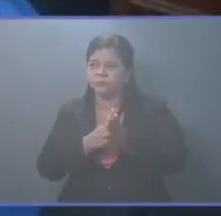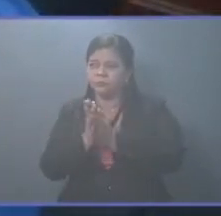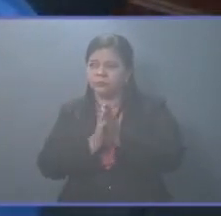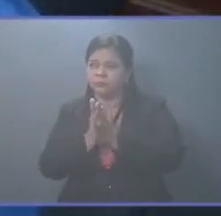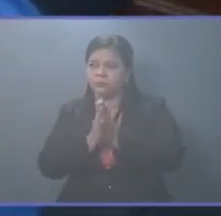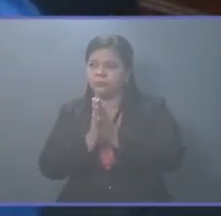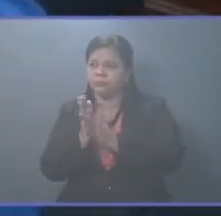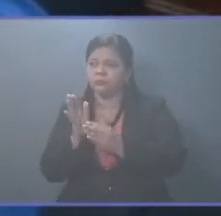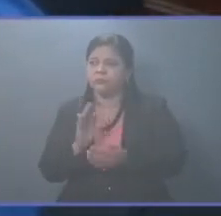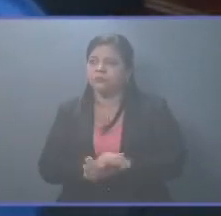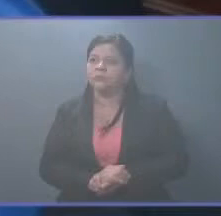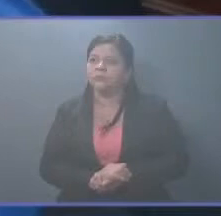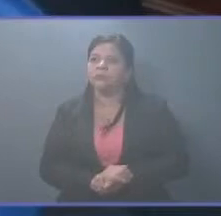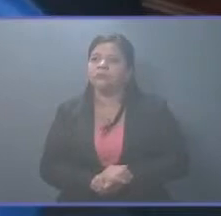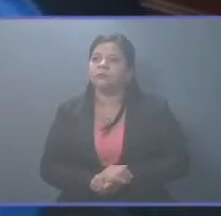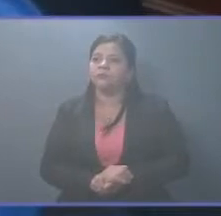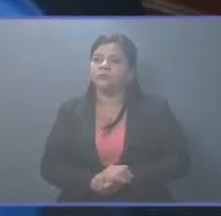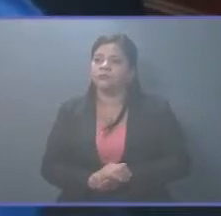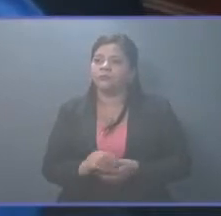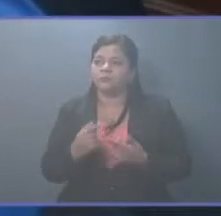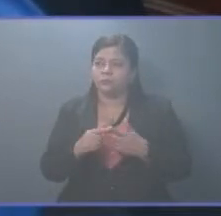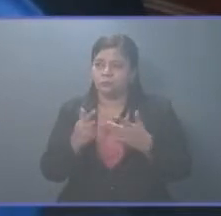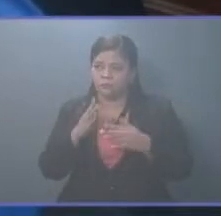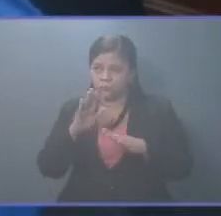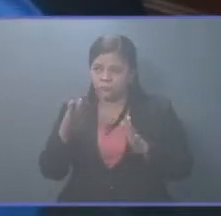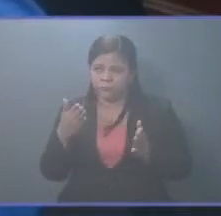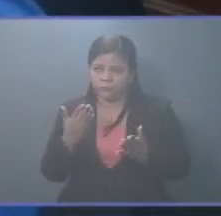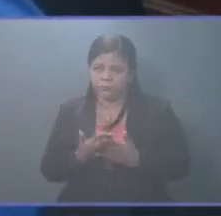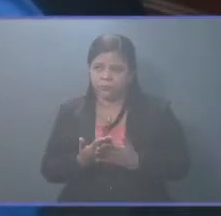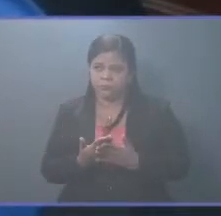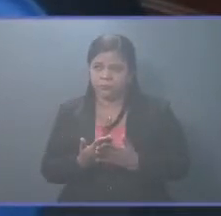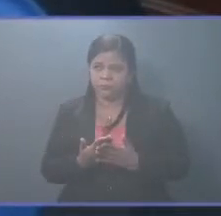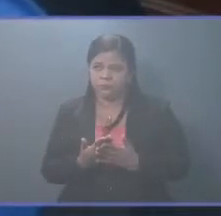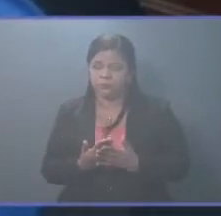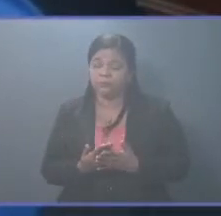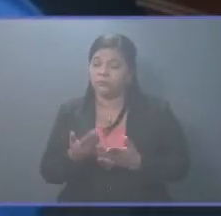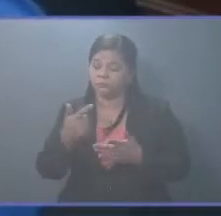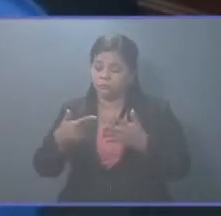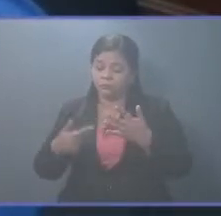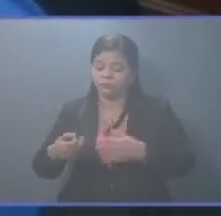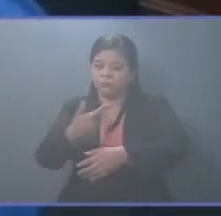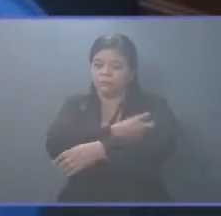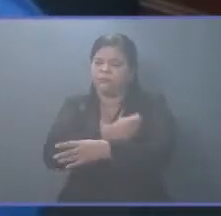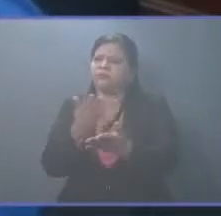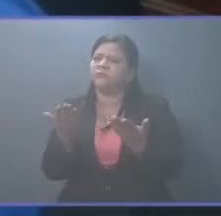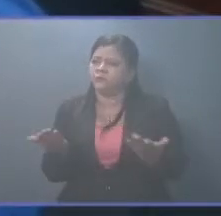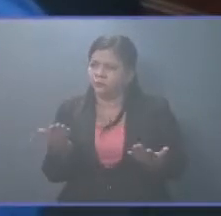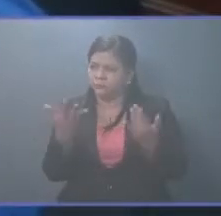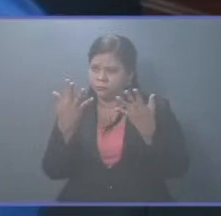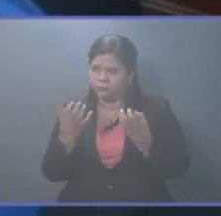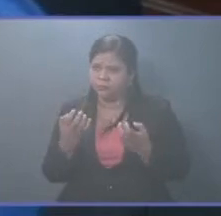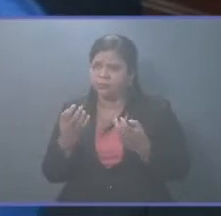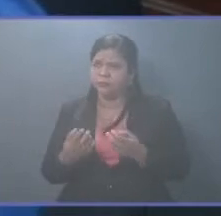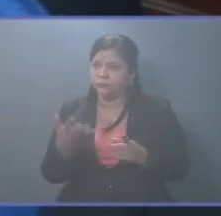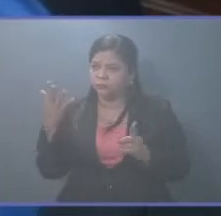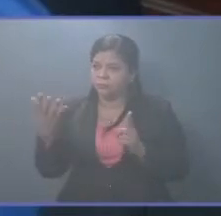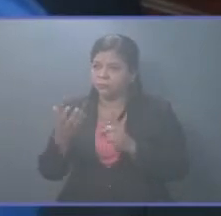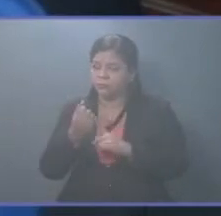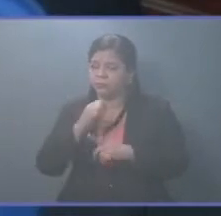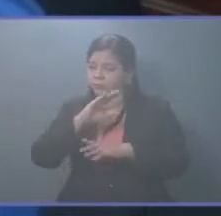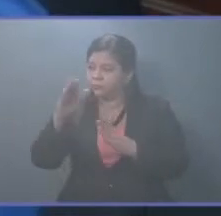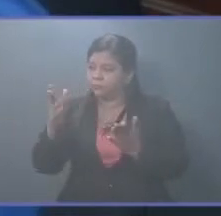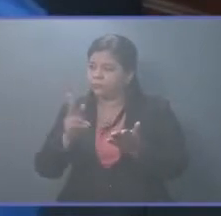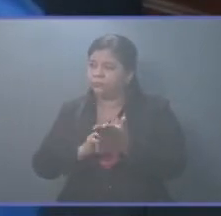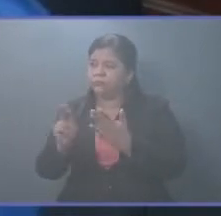de que hubiera una ley de vacunas. Y principalmente, ¿con qué objetivo? Con el objetivo de que el